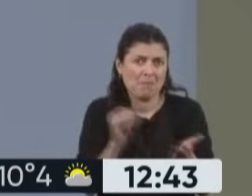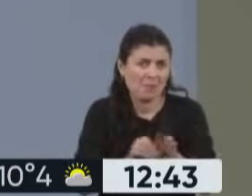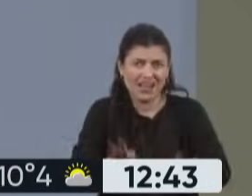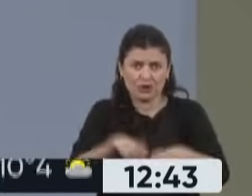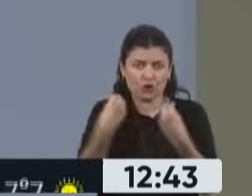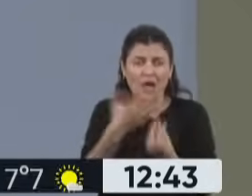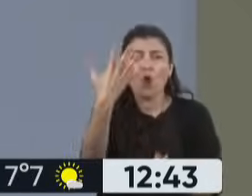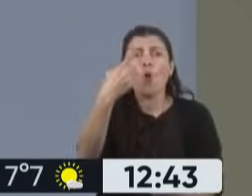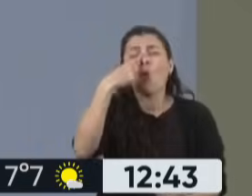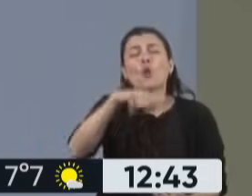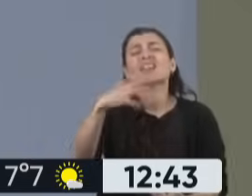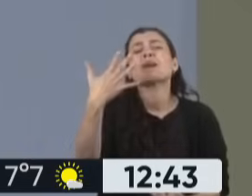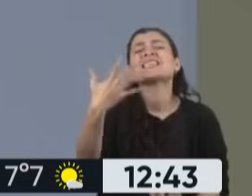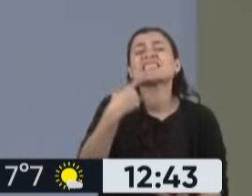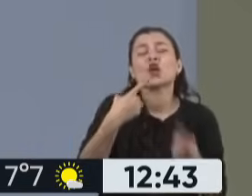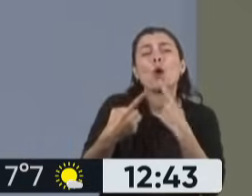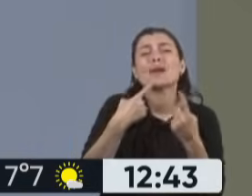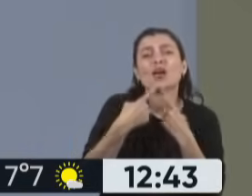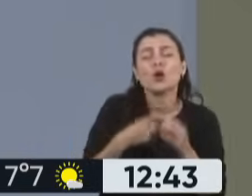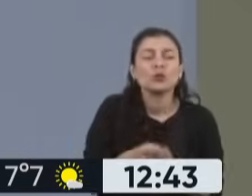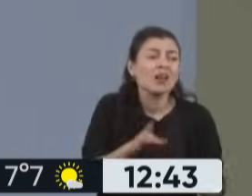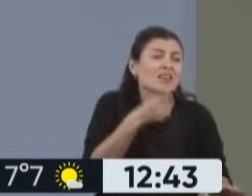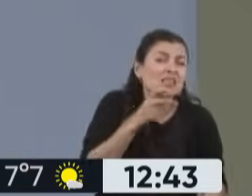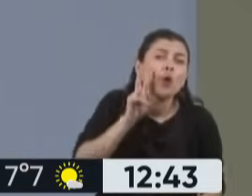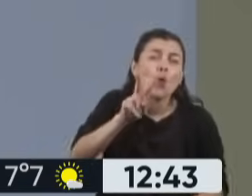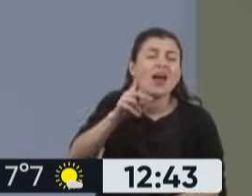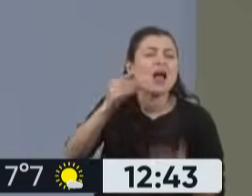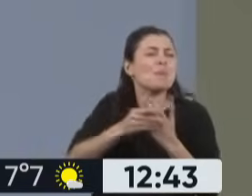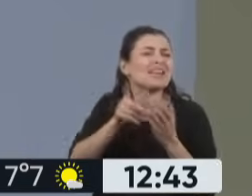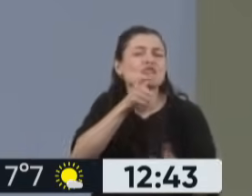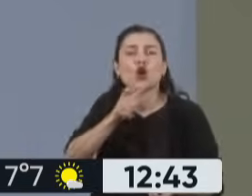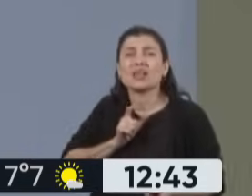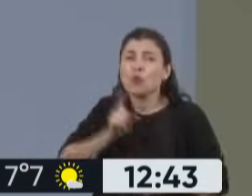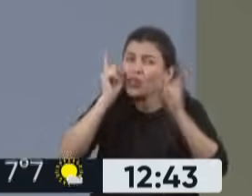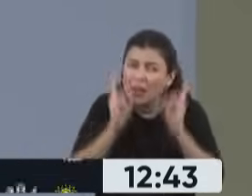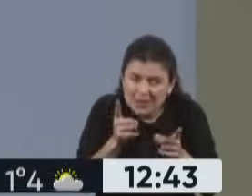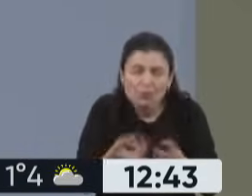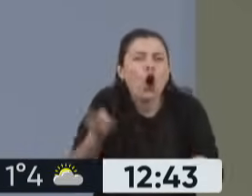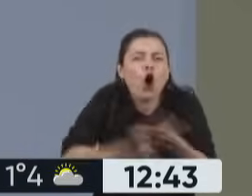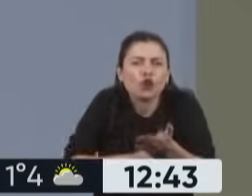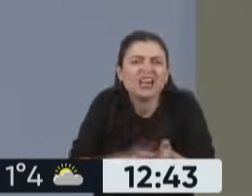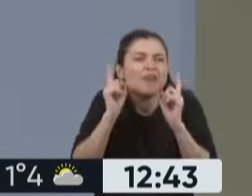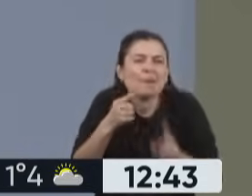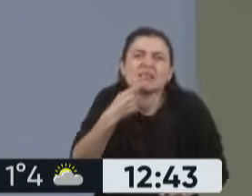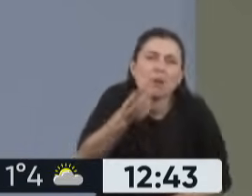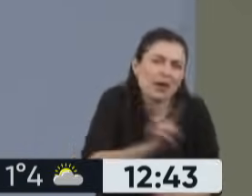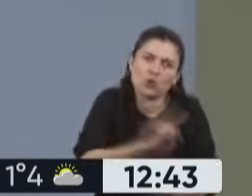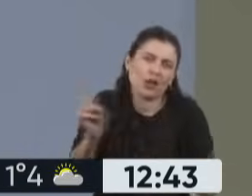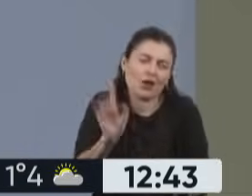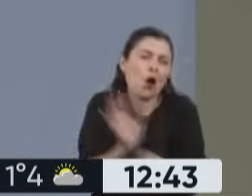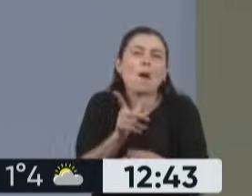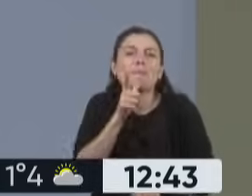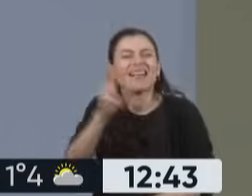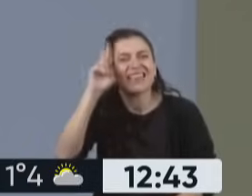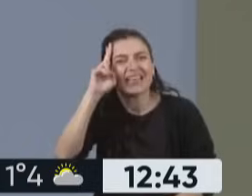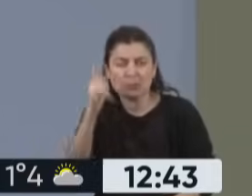si los ministros o los funcionarios ya respondieron, no vuelvan a preguntar lo mismo y por favor la repregunta no, porque si no es una falta de respeto con sus